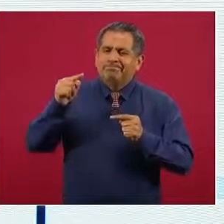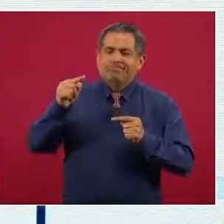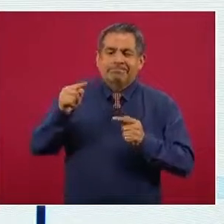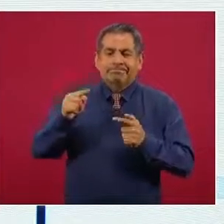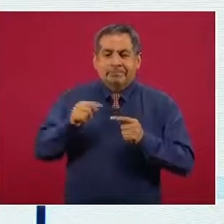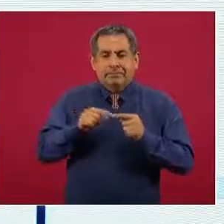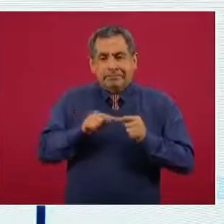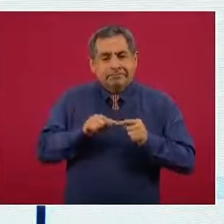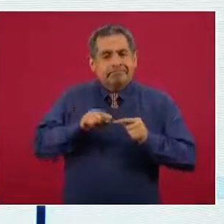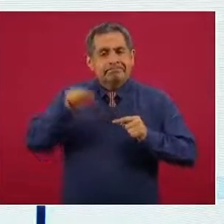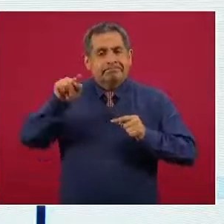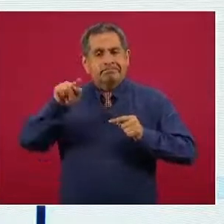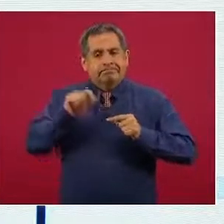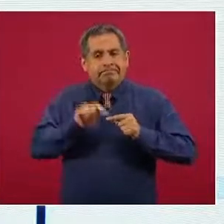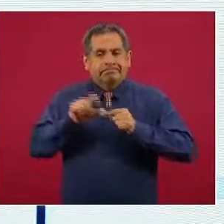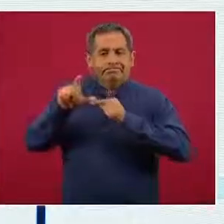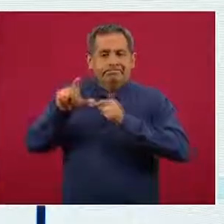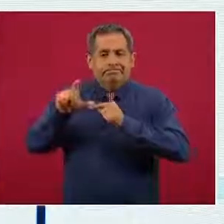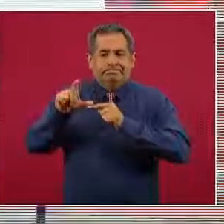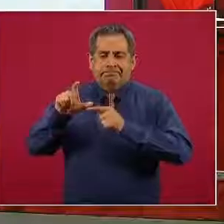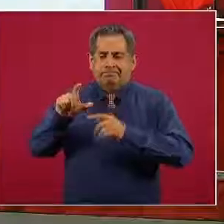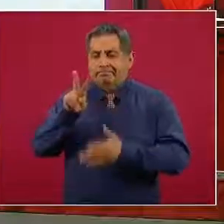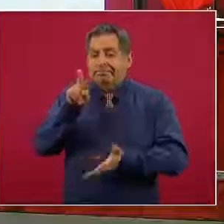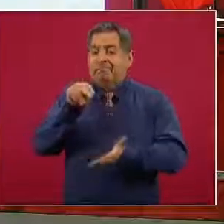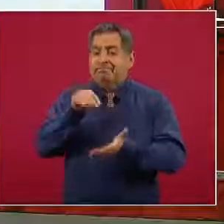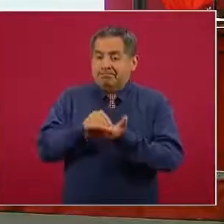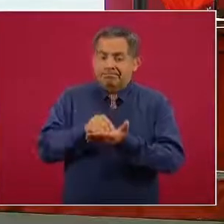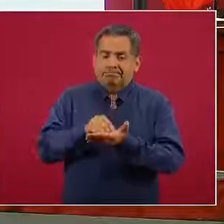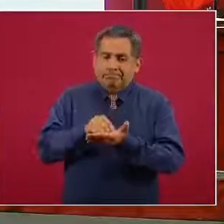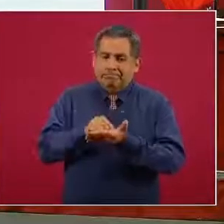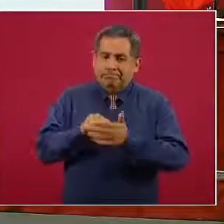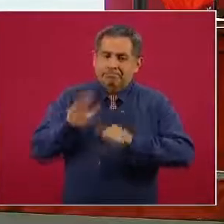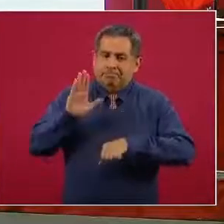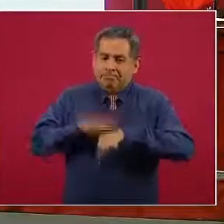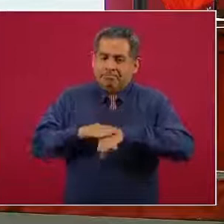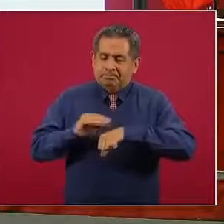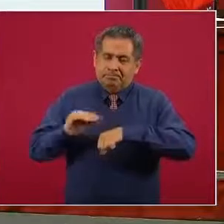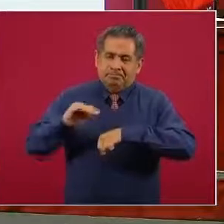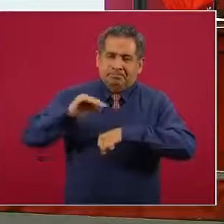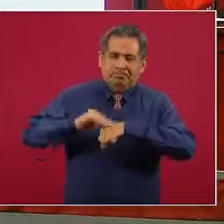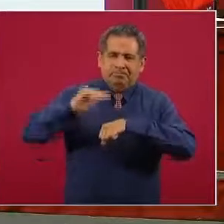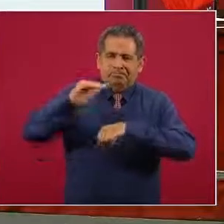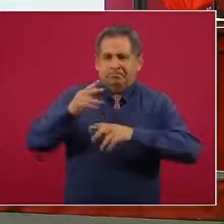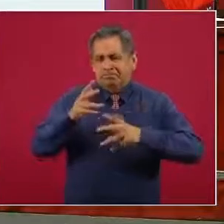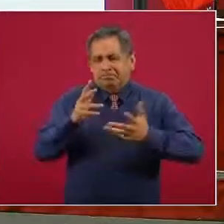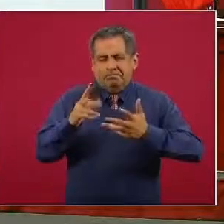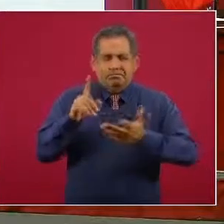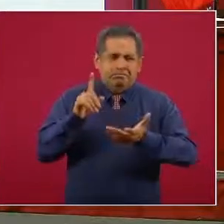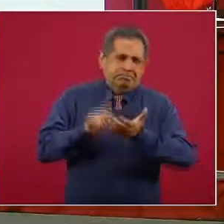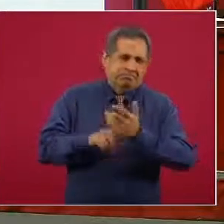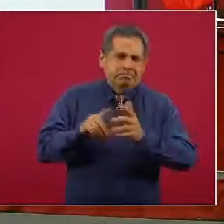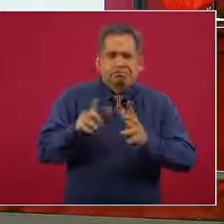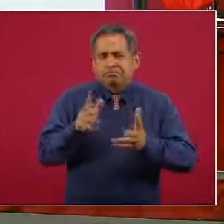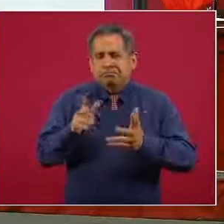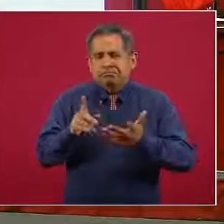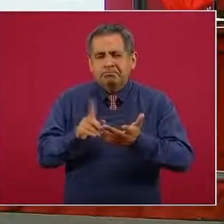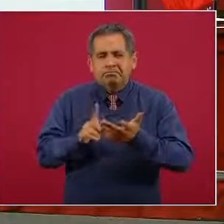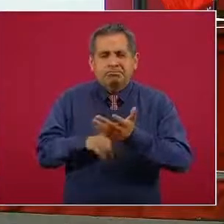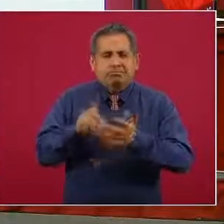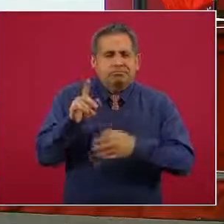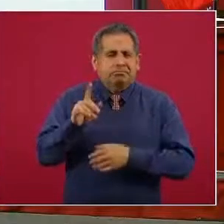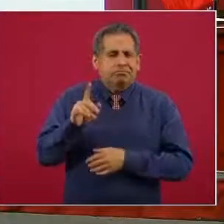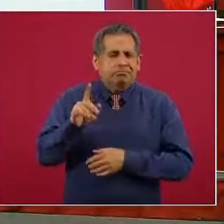Entonces, de aquí a acá ya hay un aumento de 2.000, gruesamente, hagan el cálculo, de 1.000, poco más